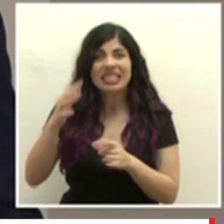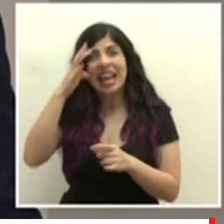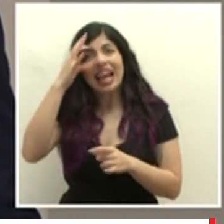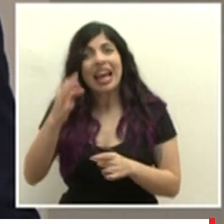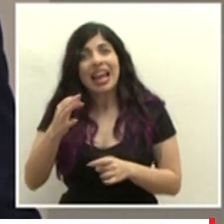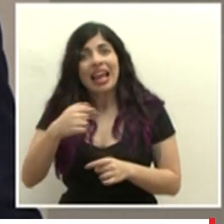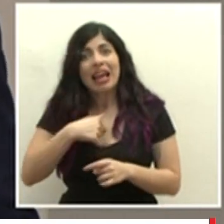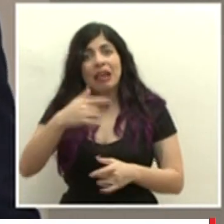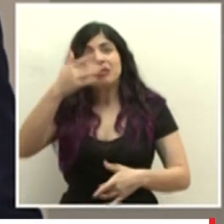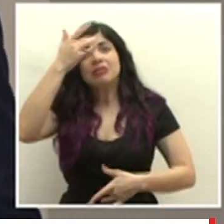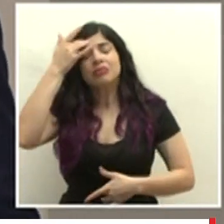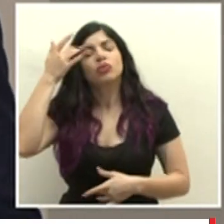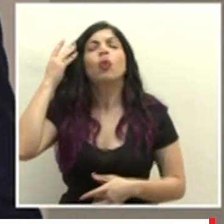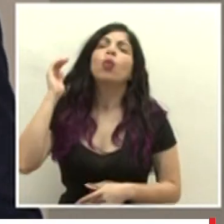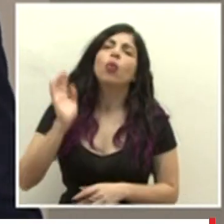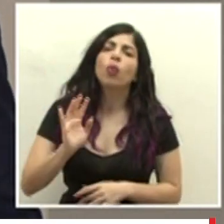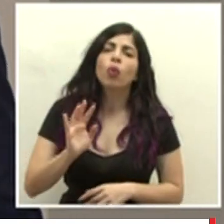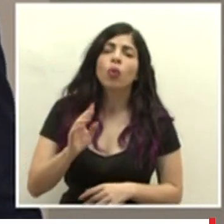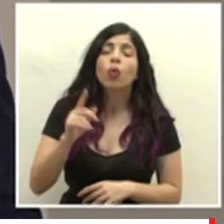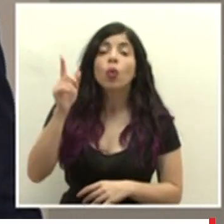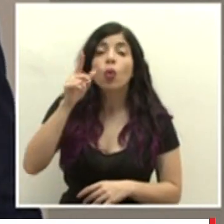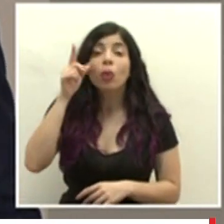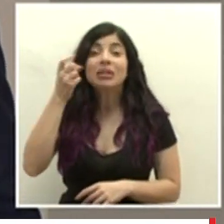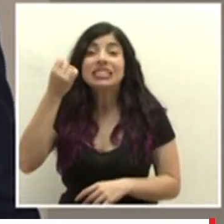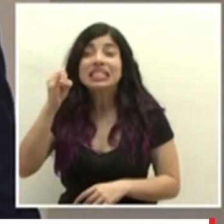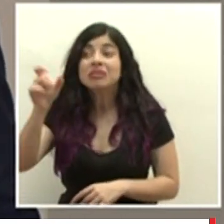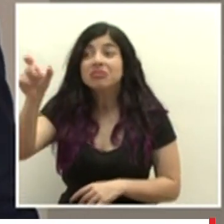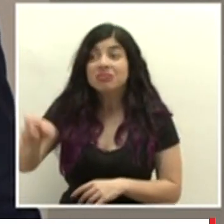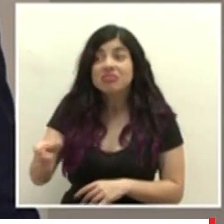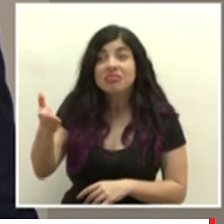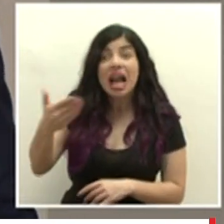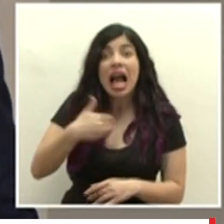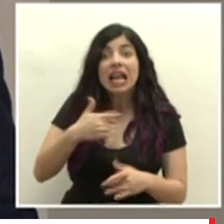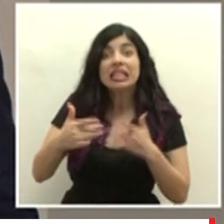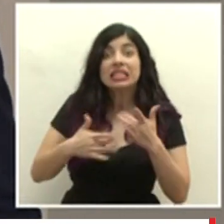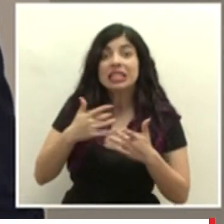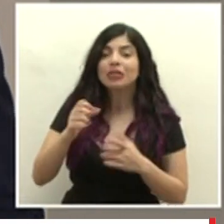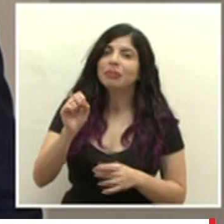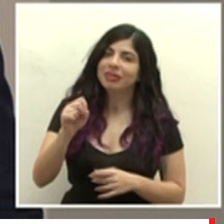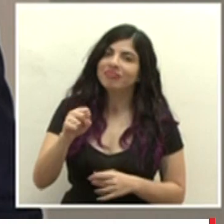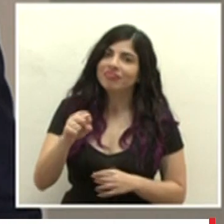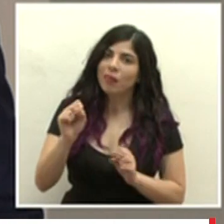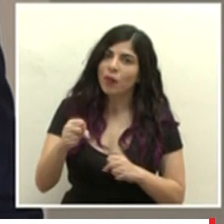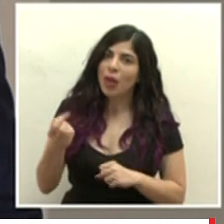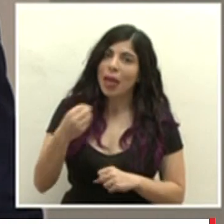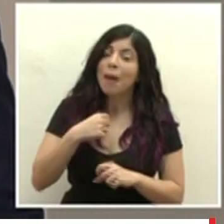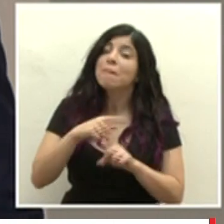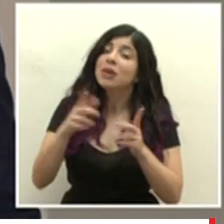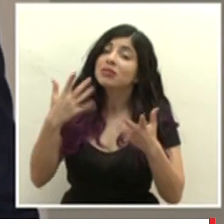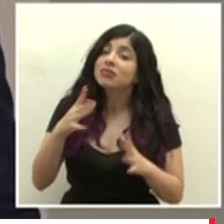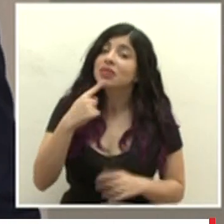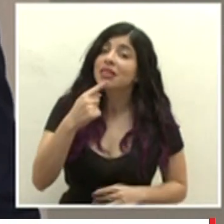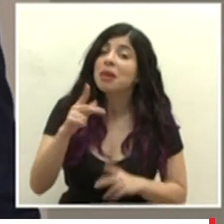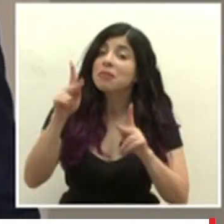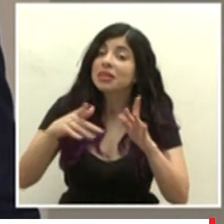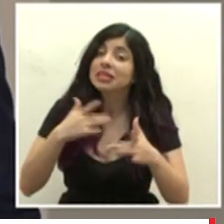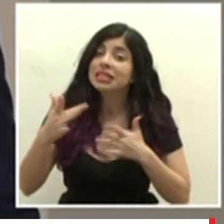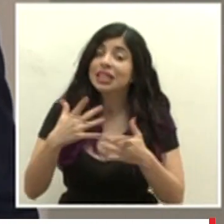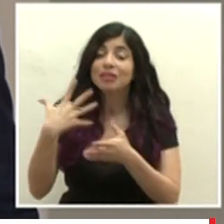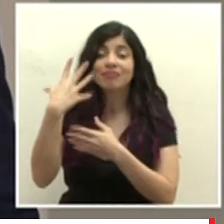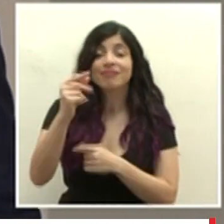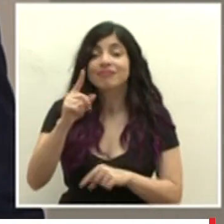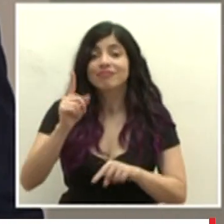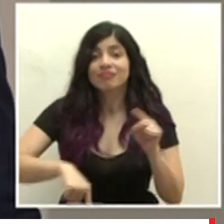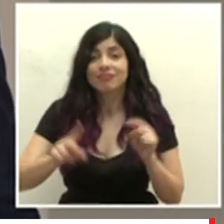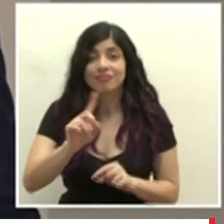por eso usted se va a infectar. Obviamente, si la persona ya está con síntomas, ahí sí, pero hemos dicho que las personas con síntomas no deben salir de su casa. Si